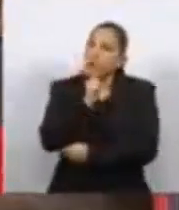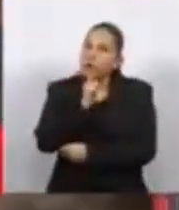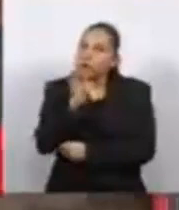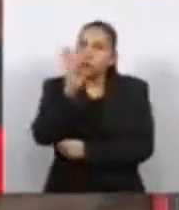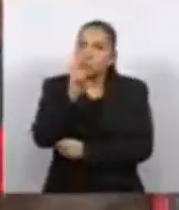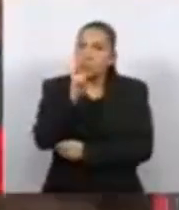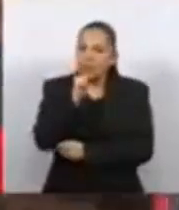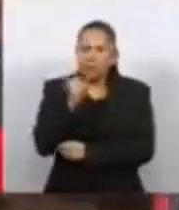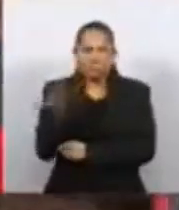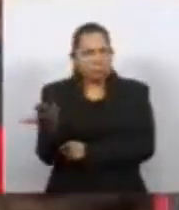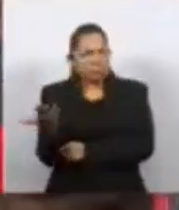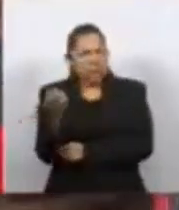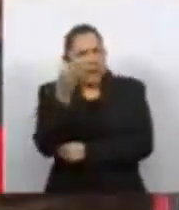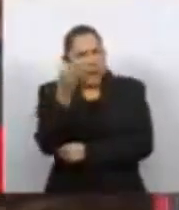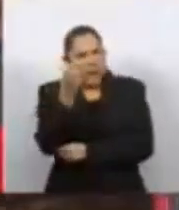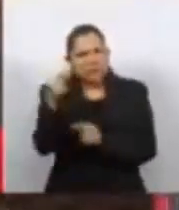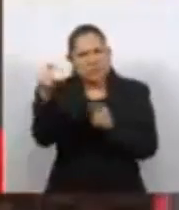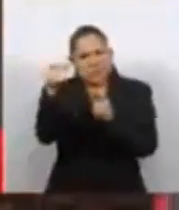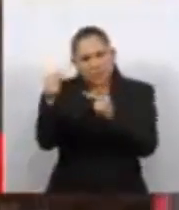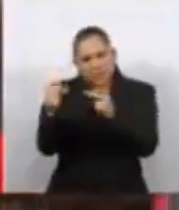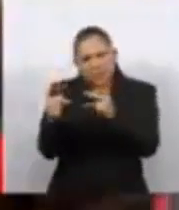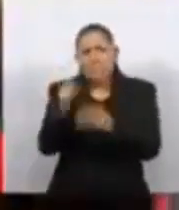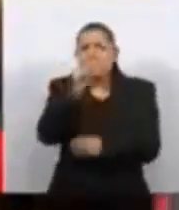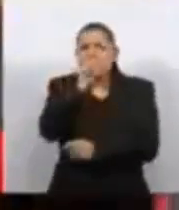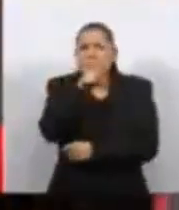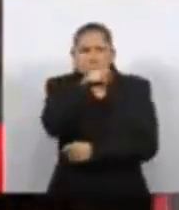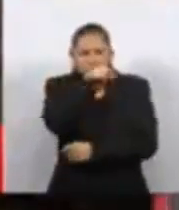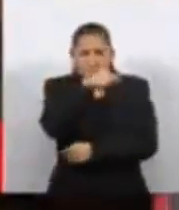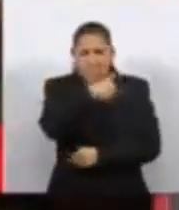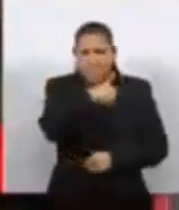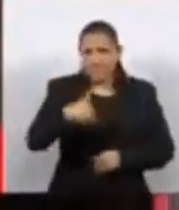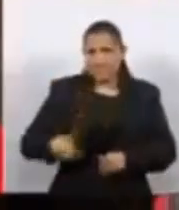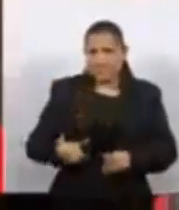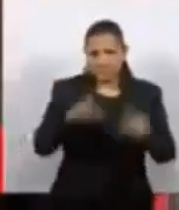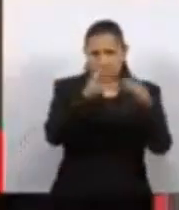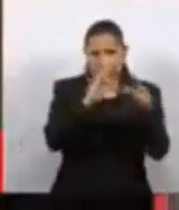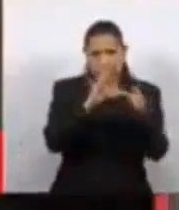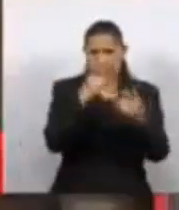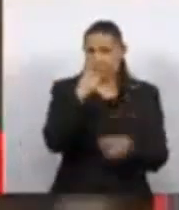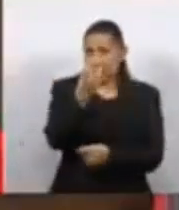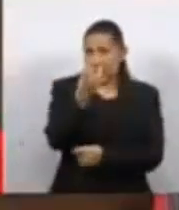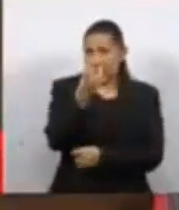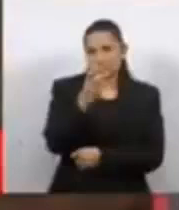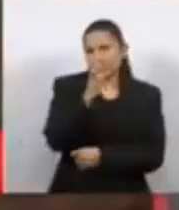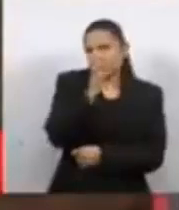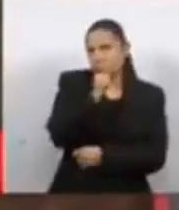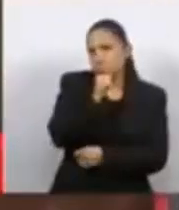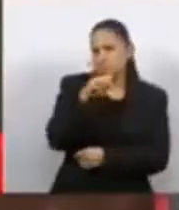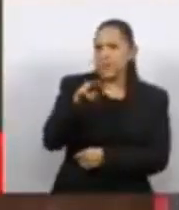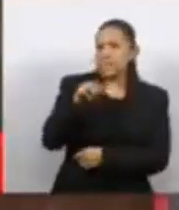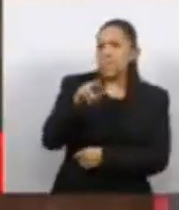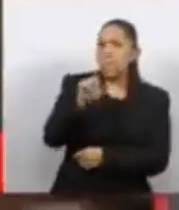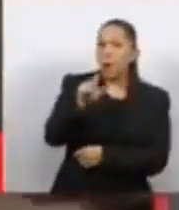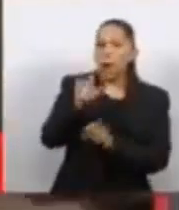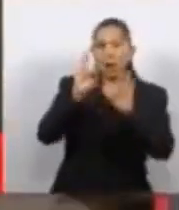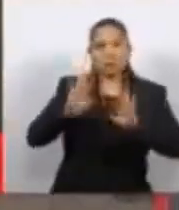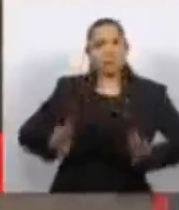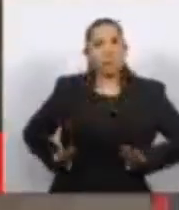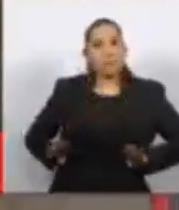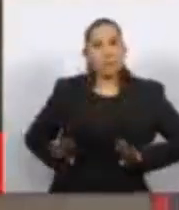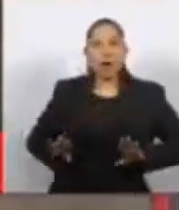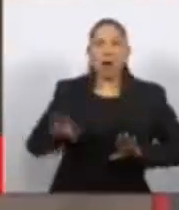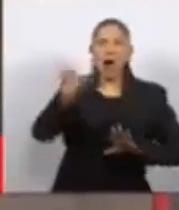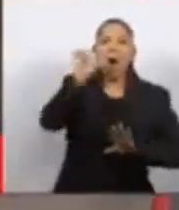presidente de la República ha calificado como rescates inmorales y elitistas. No, señor